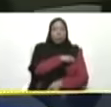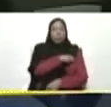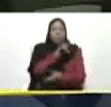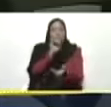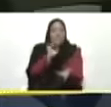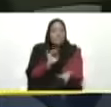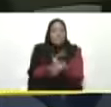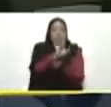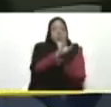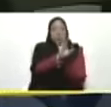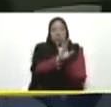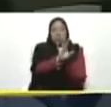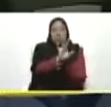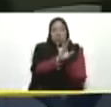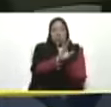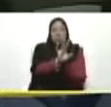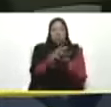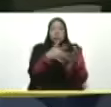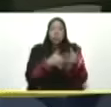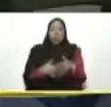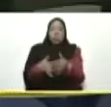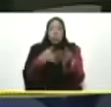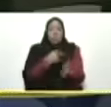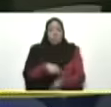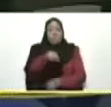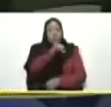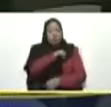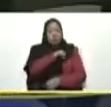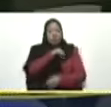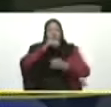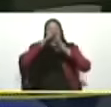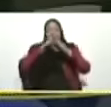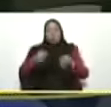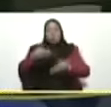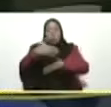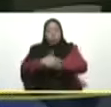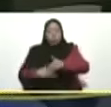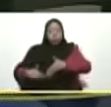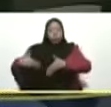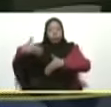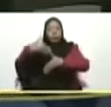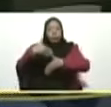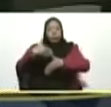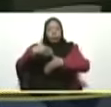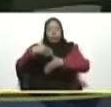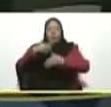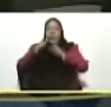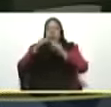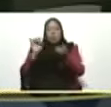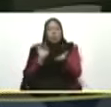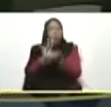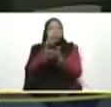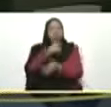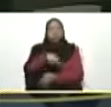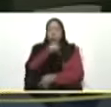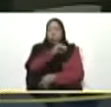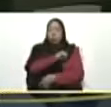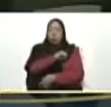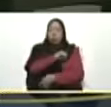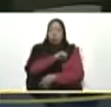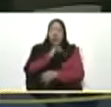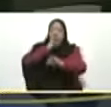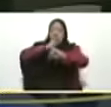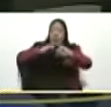expulsaron al Imperio Español de toda Sudamérica. Y con la independencia de